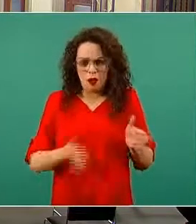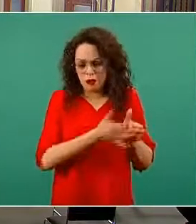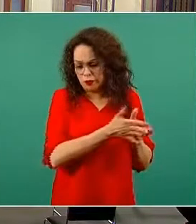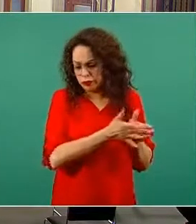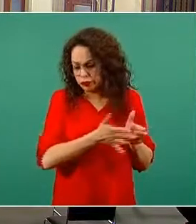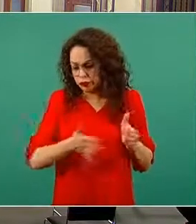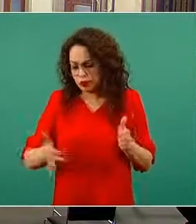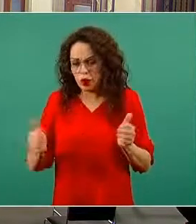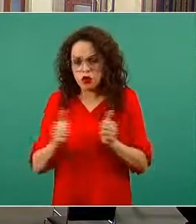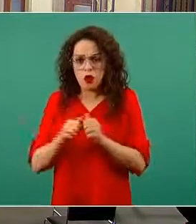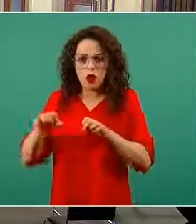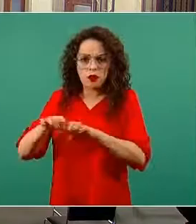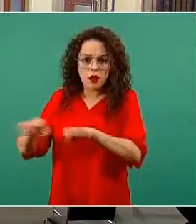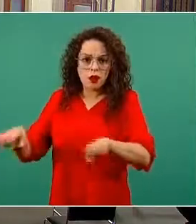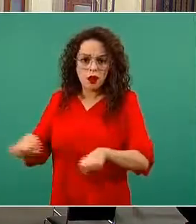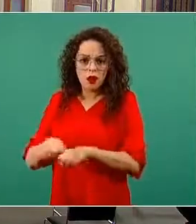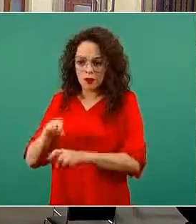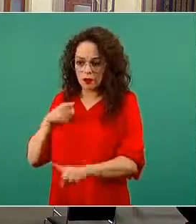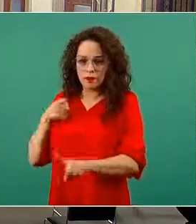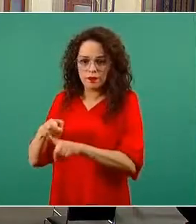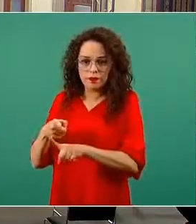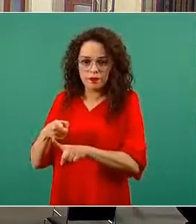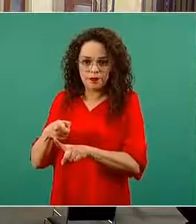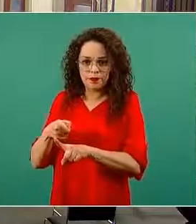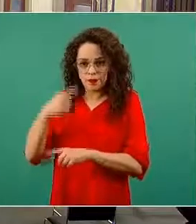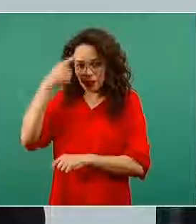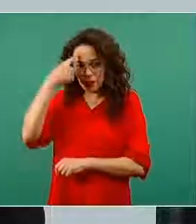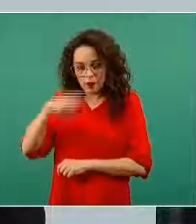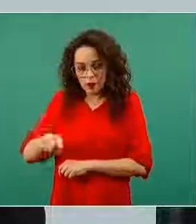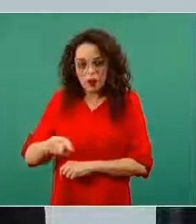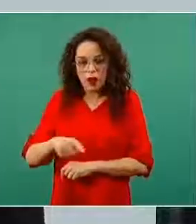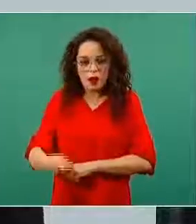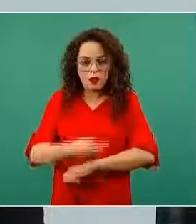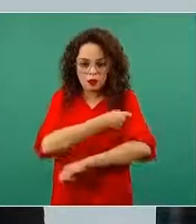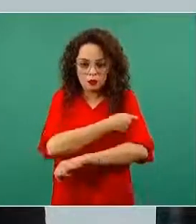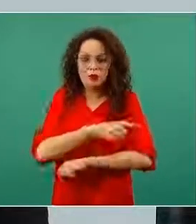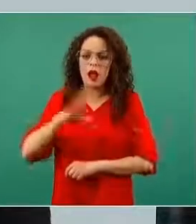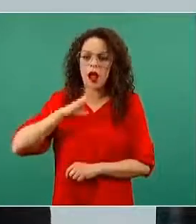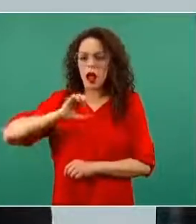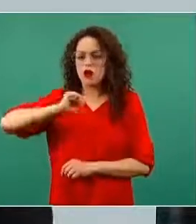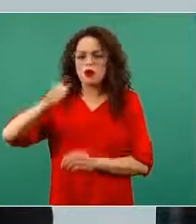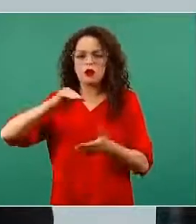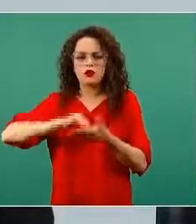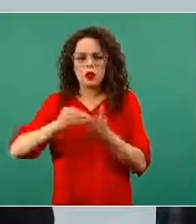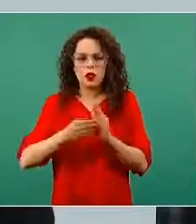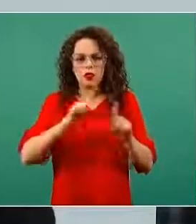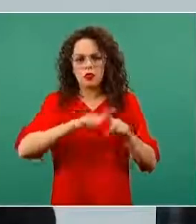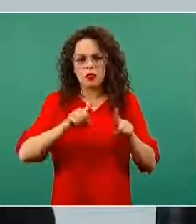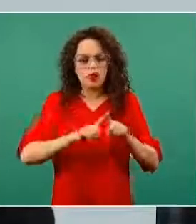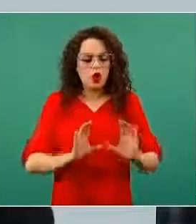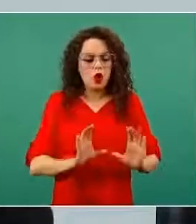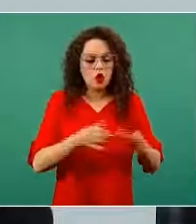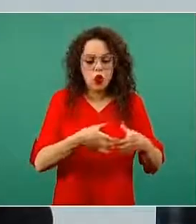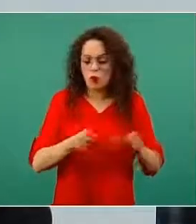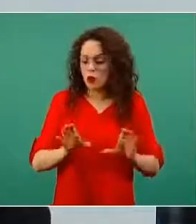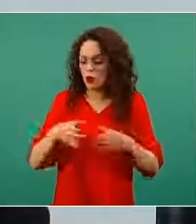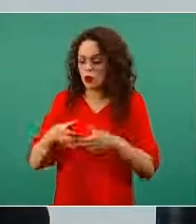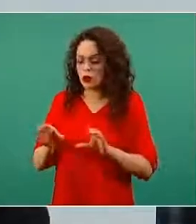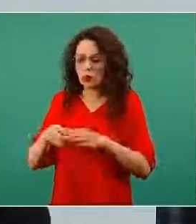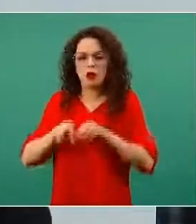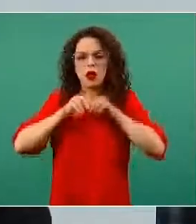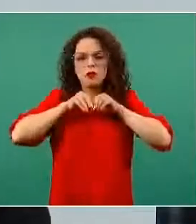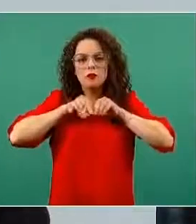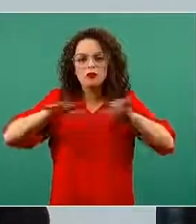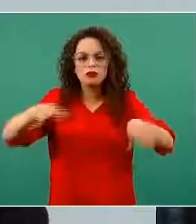las brigadas Correcaminos, es que existen diferentes estrategias comunitarias para anunciar que la vacunación se va